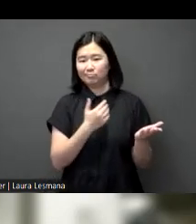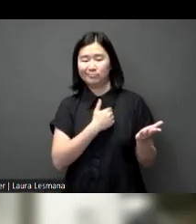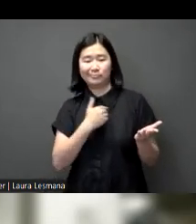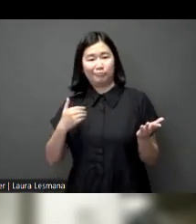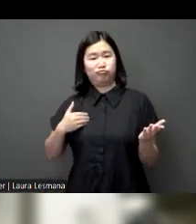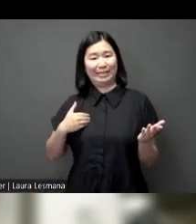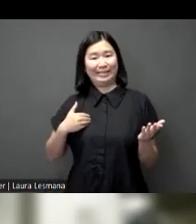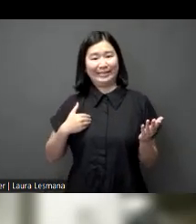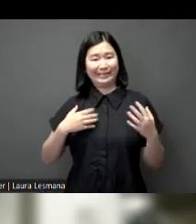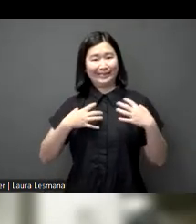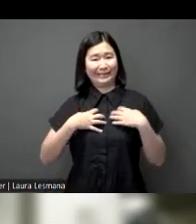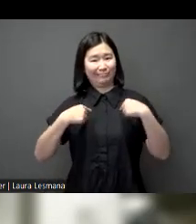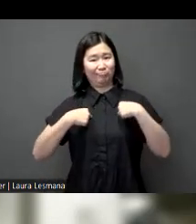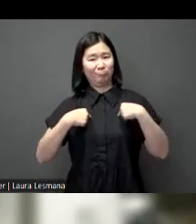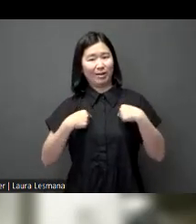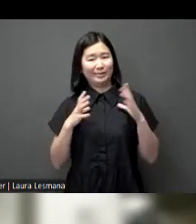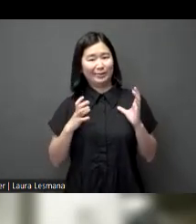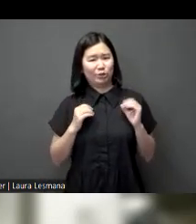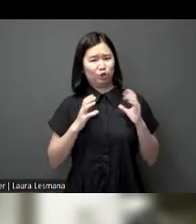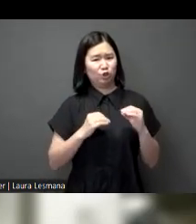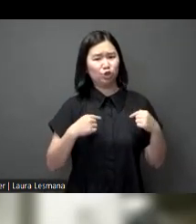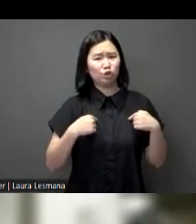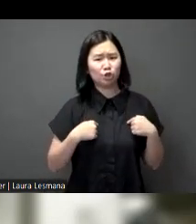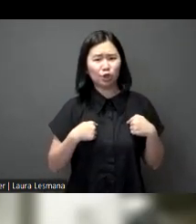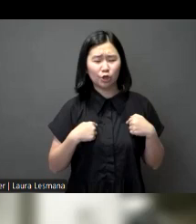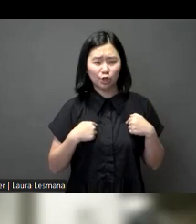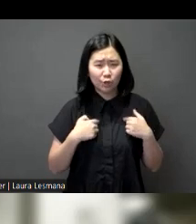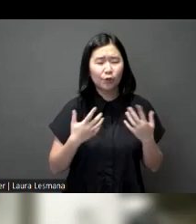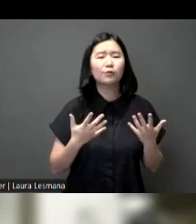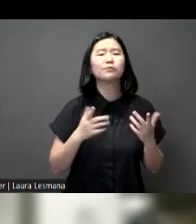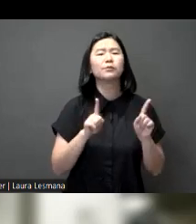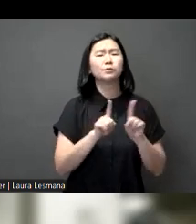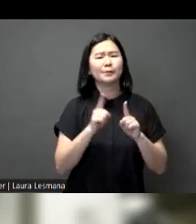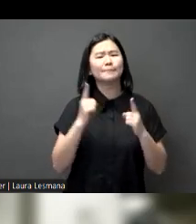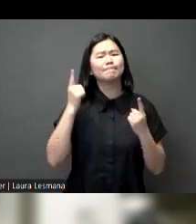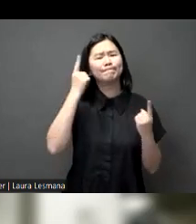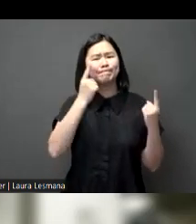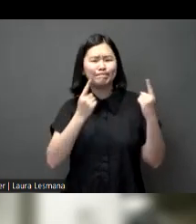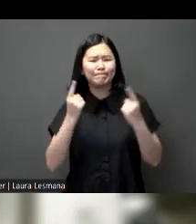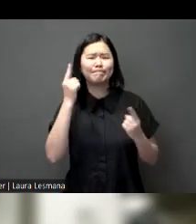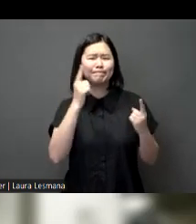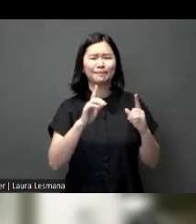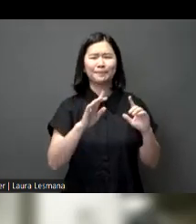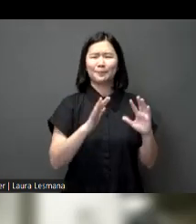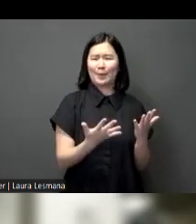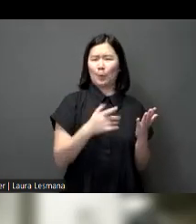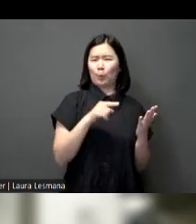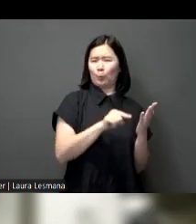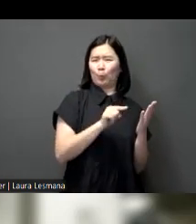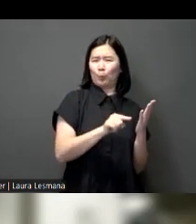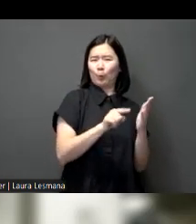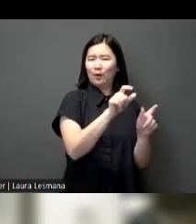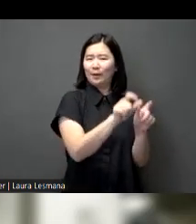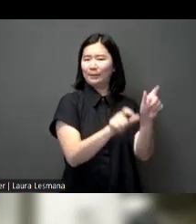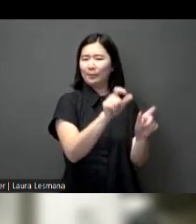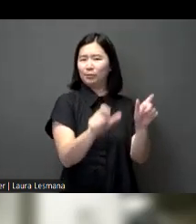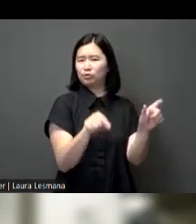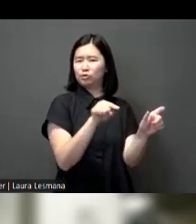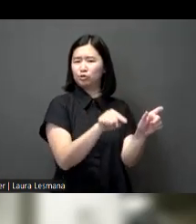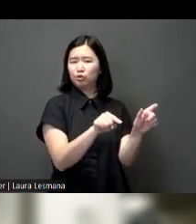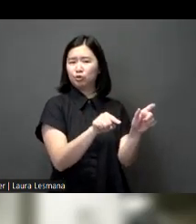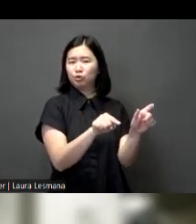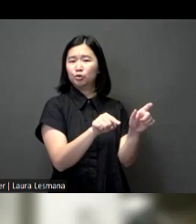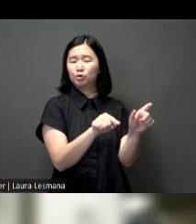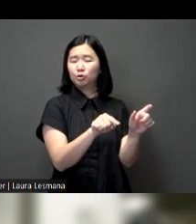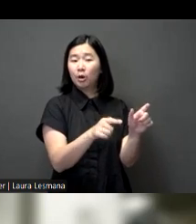¿cierto?, relacionadas a que el cáncer cervicuterino tiene la oportunidad de ser prevenible porque, como les muestro hacia la derecha,